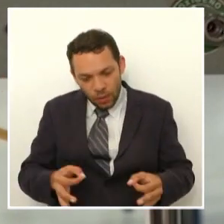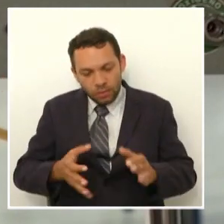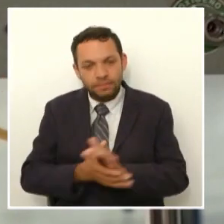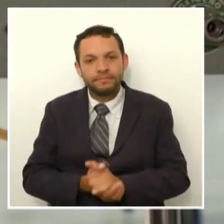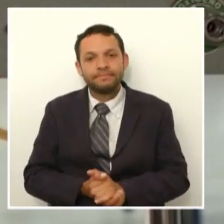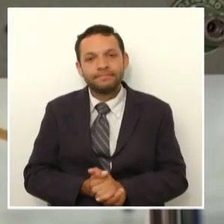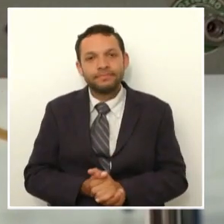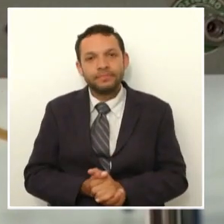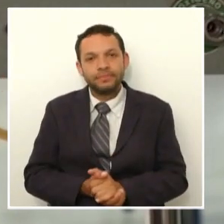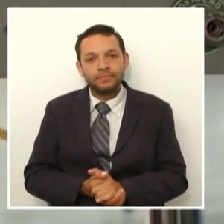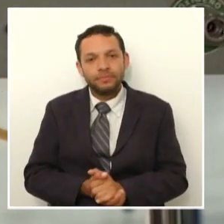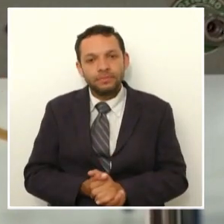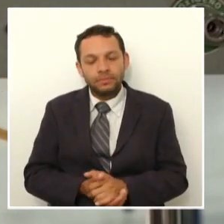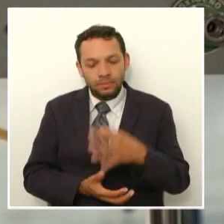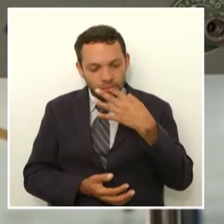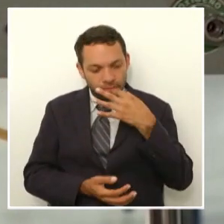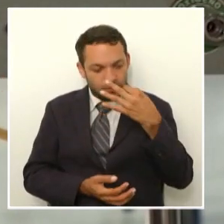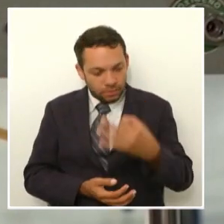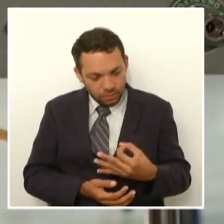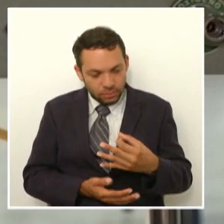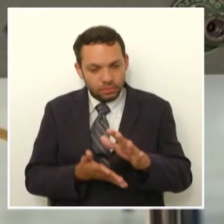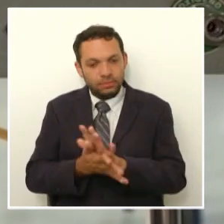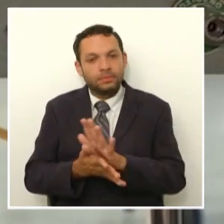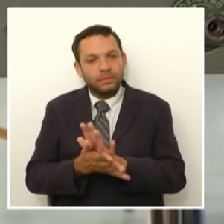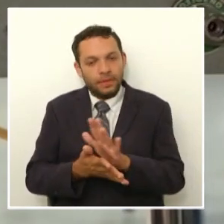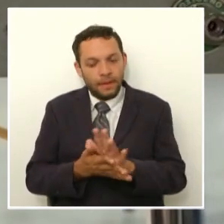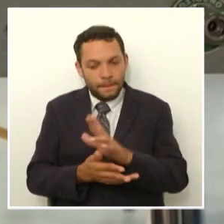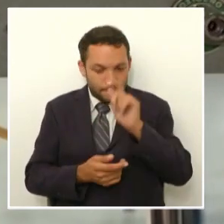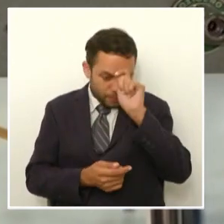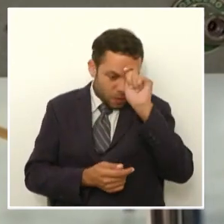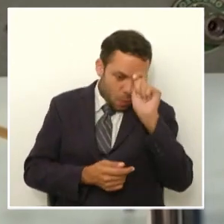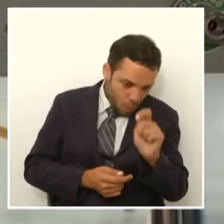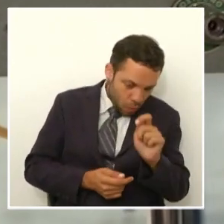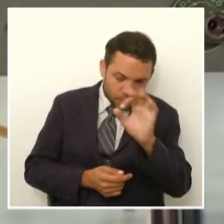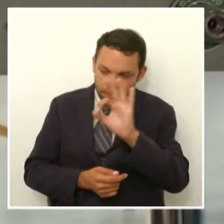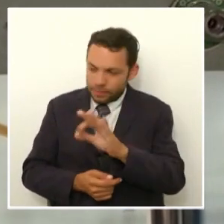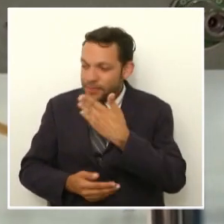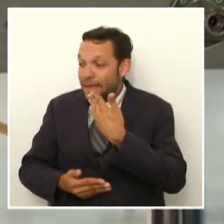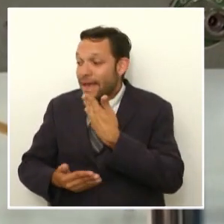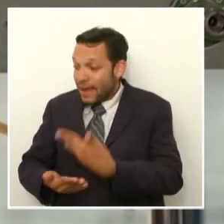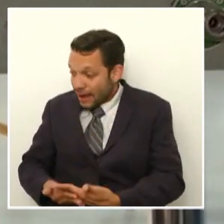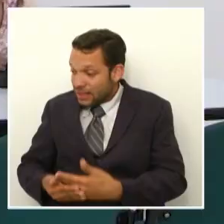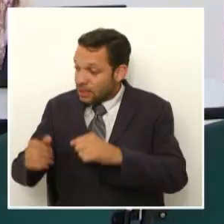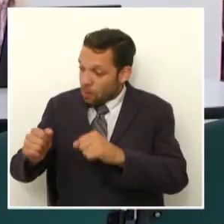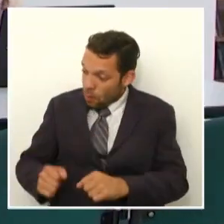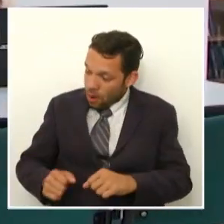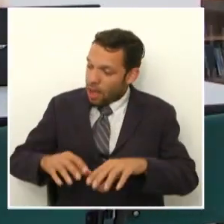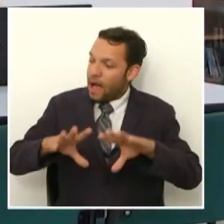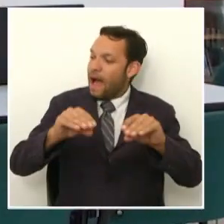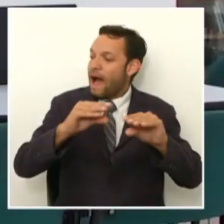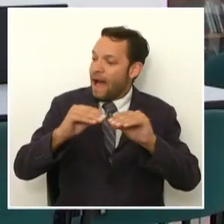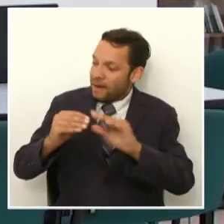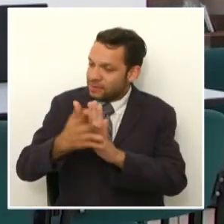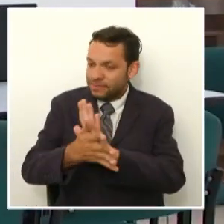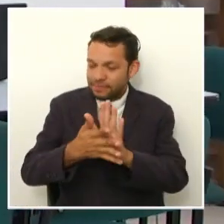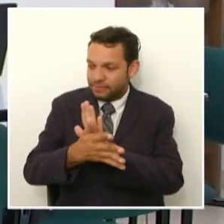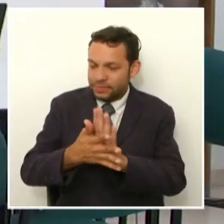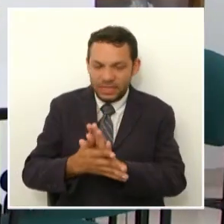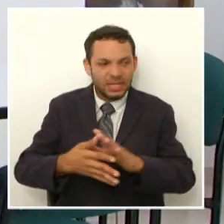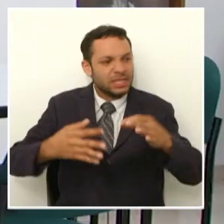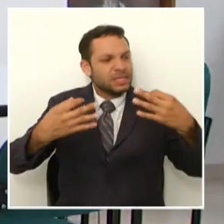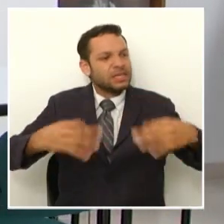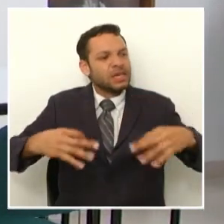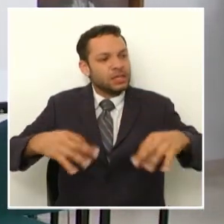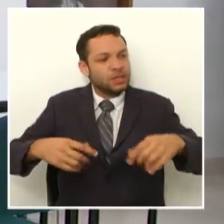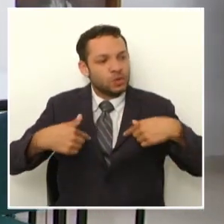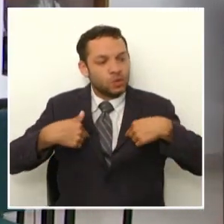obligación, ¿cierto? De manera que es el reconocimiento a ello. Yo te agradezco mucho esta oportunidad, pero dámelo más así, más lo que yo he